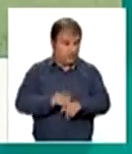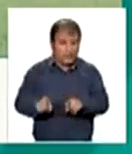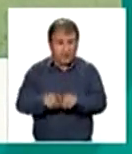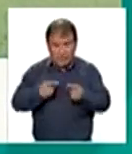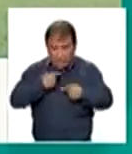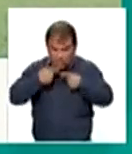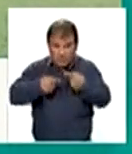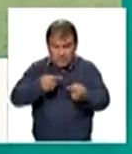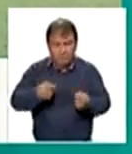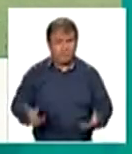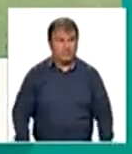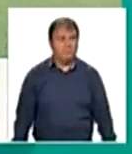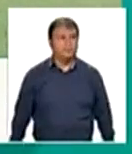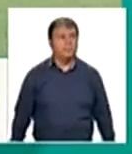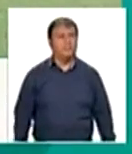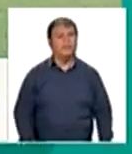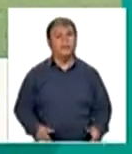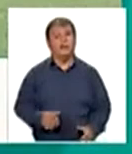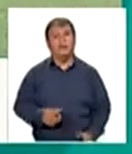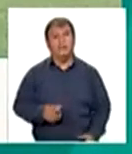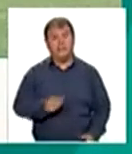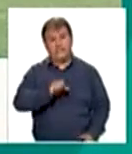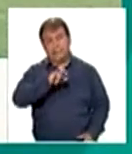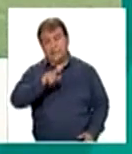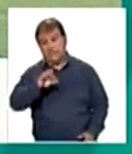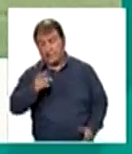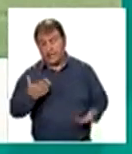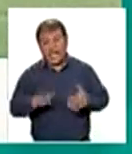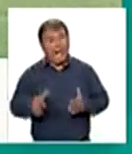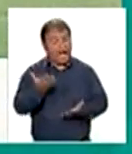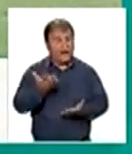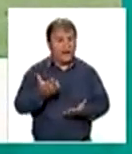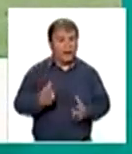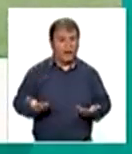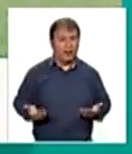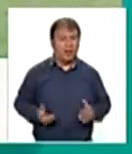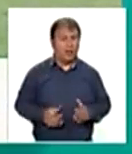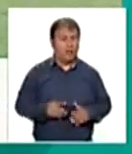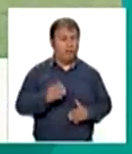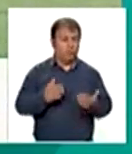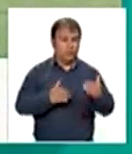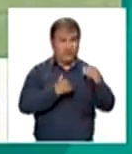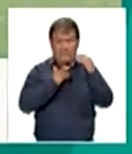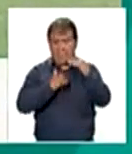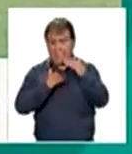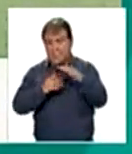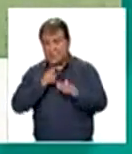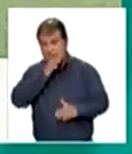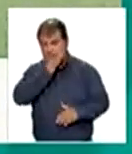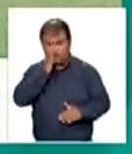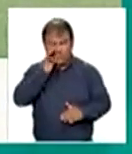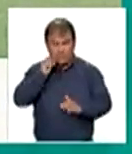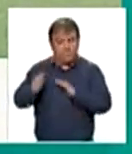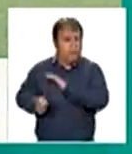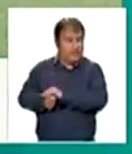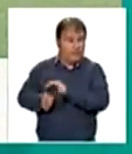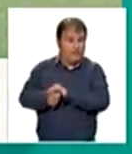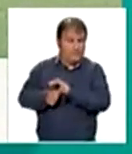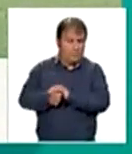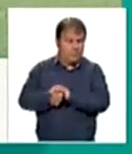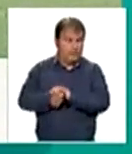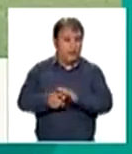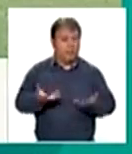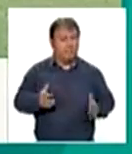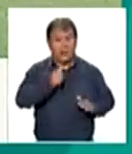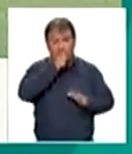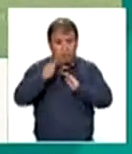comentarte, Sigrid, Mari, que existe un estándar de confidencialidad, es decir, existe, ¿no?, la confidencialidad